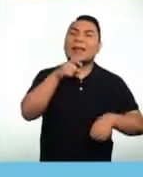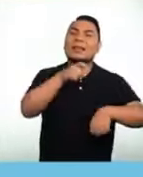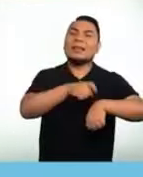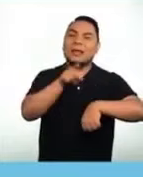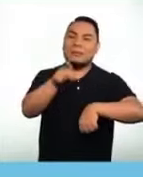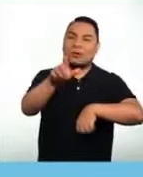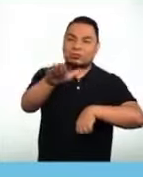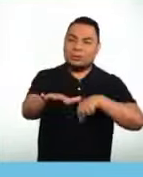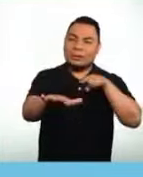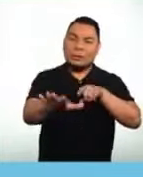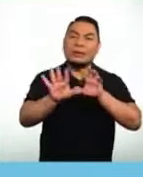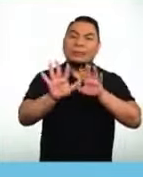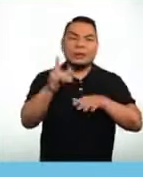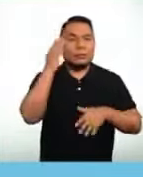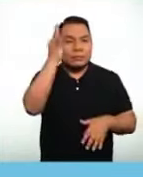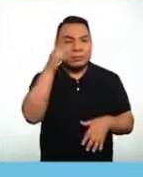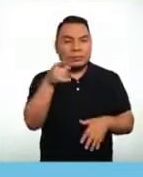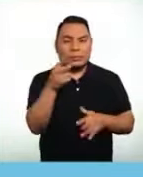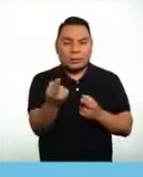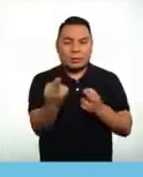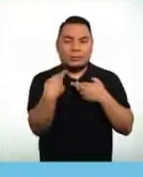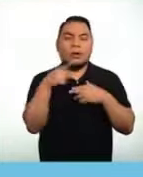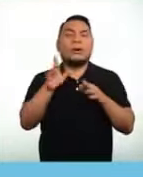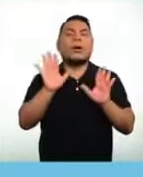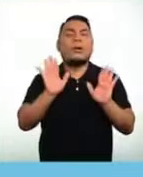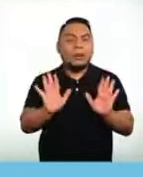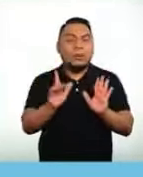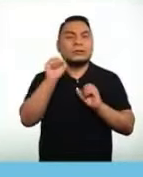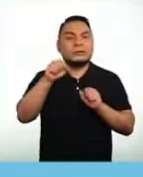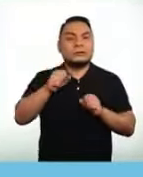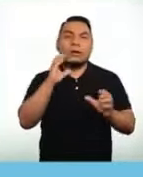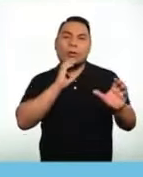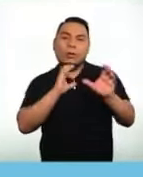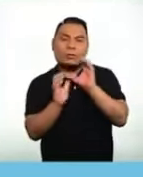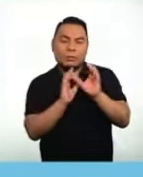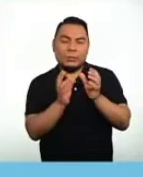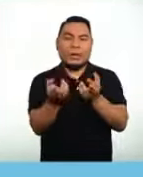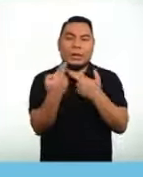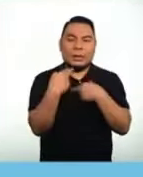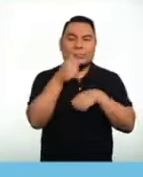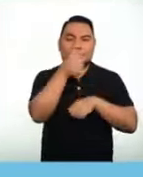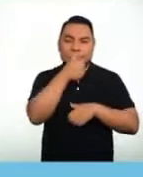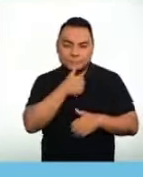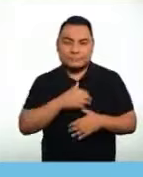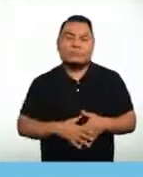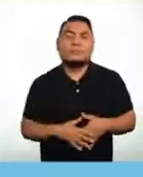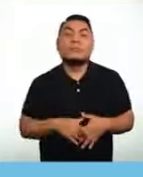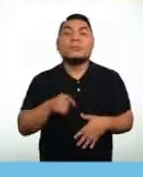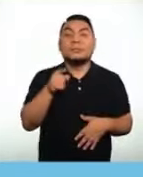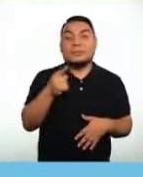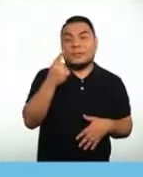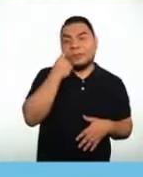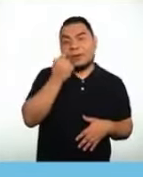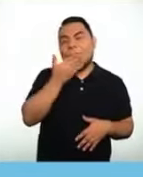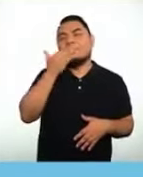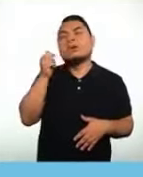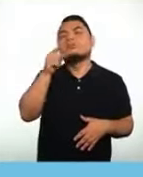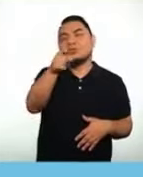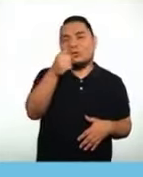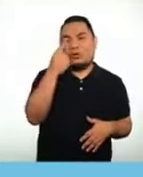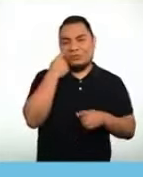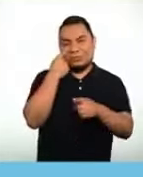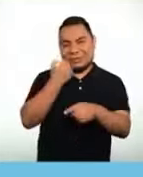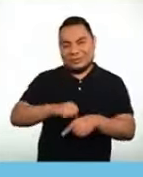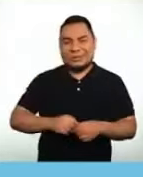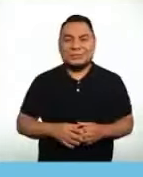tiempo a la niña o el niño para que responda según sus habilidades comunicativas. Nadie los conoce